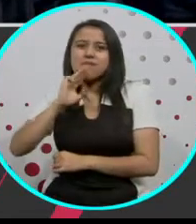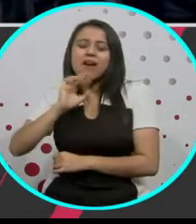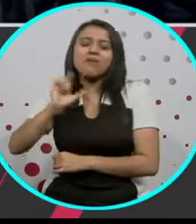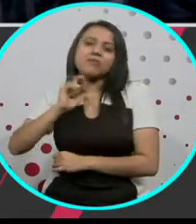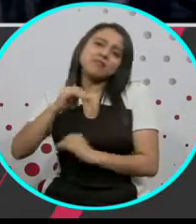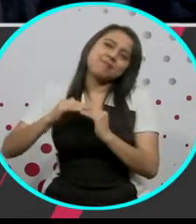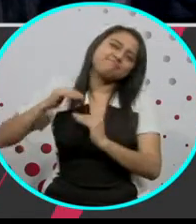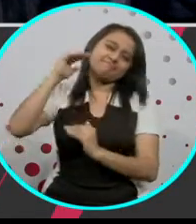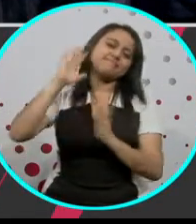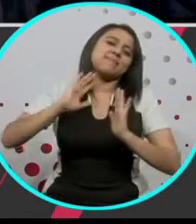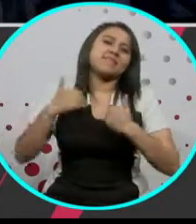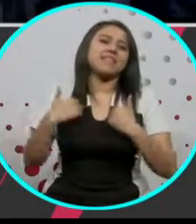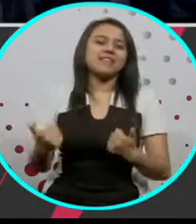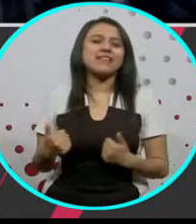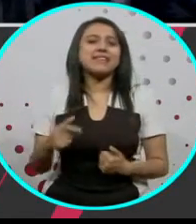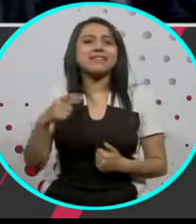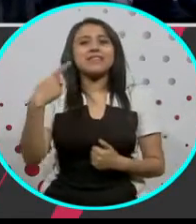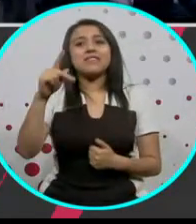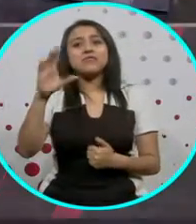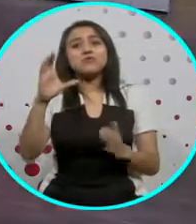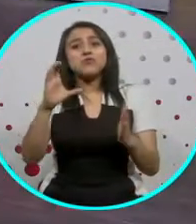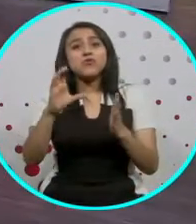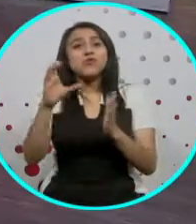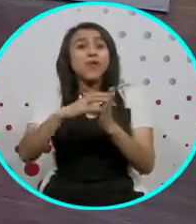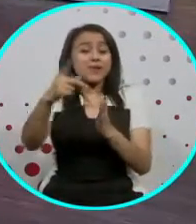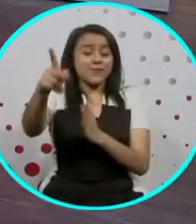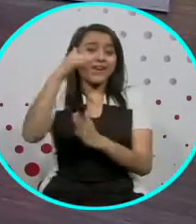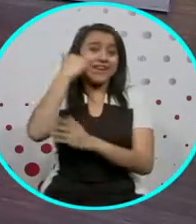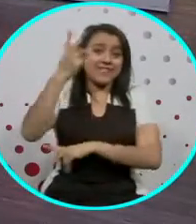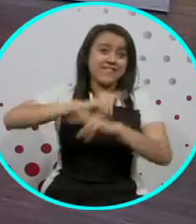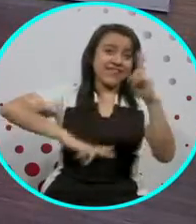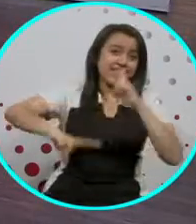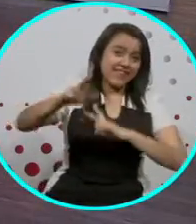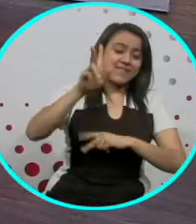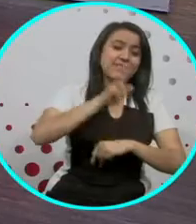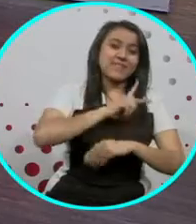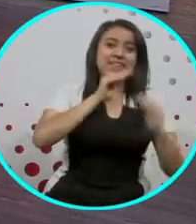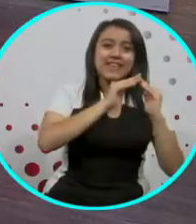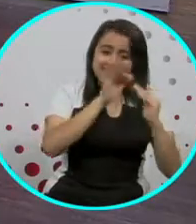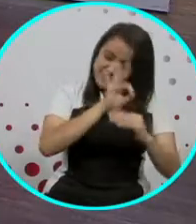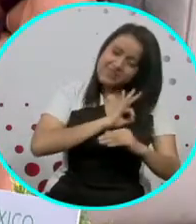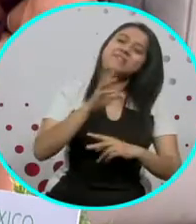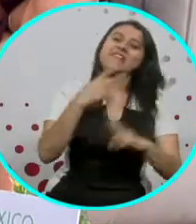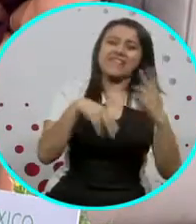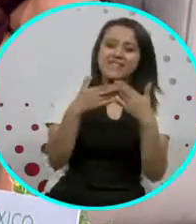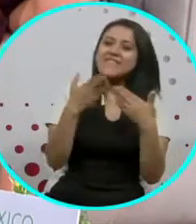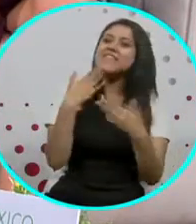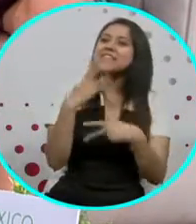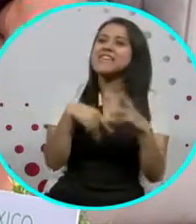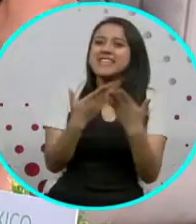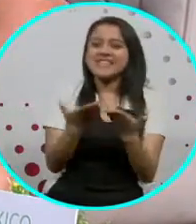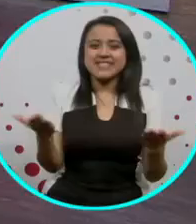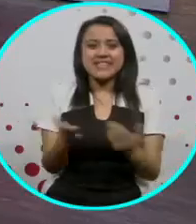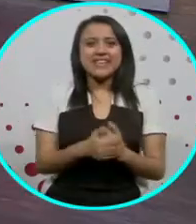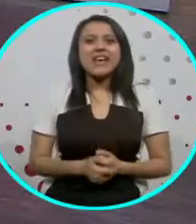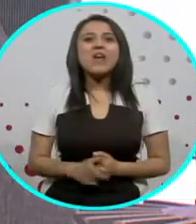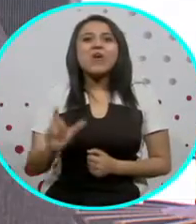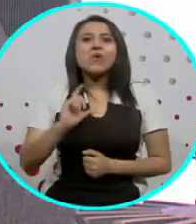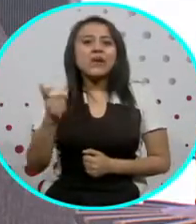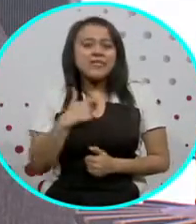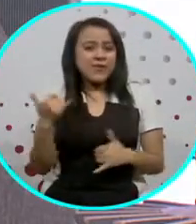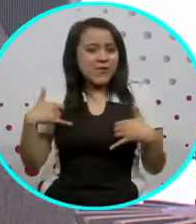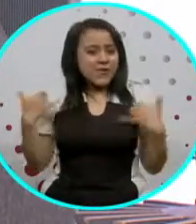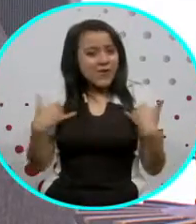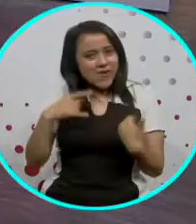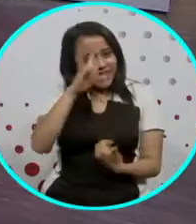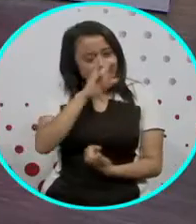creciendo. Yo tengo un cuartito extra en mi casa, porque si quieres caerme al rato, oye, te doy asilo. Cuando está uno fresquito, joven, guapo, es más fácil amar,